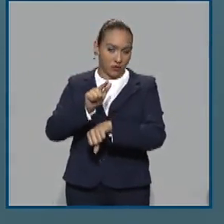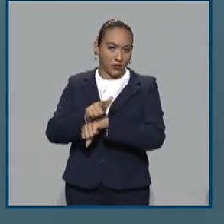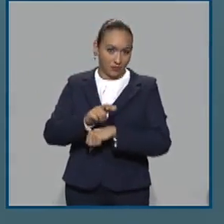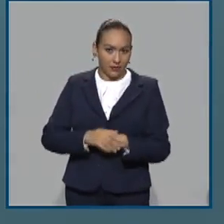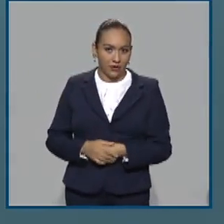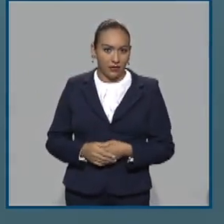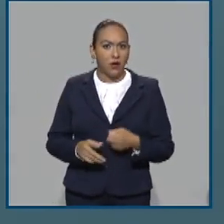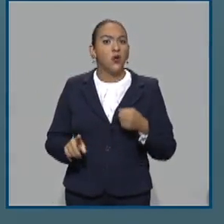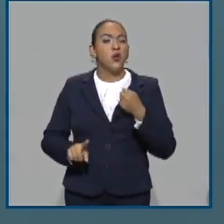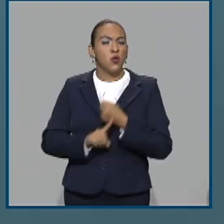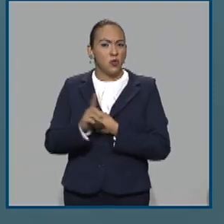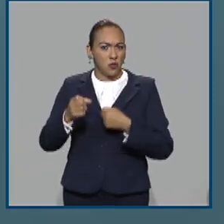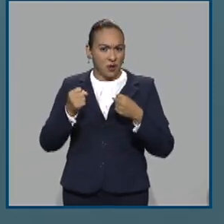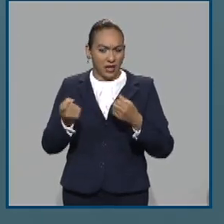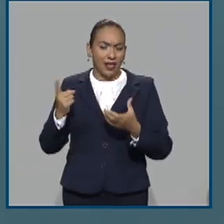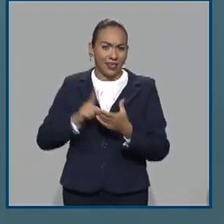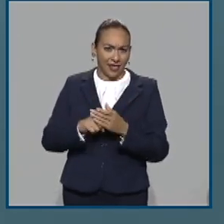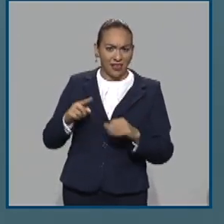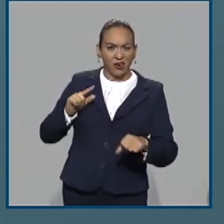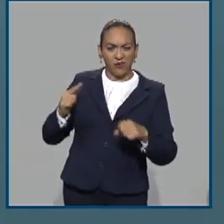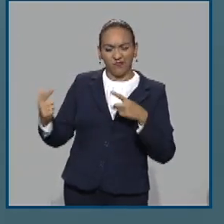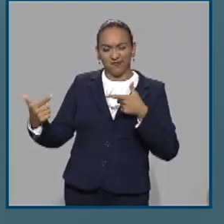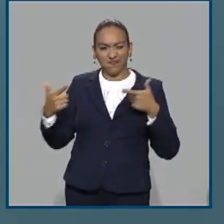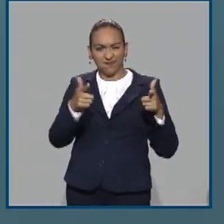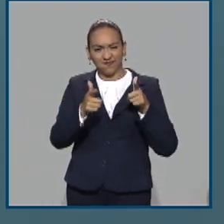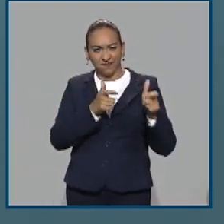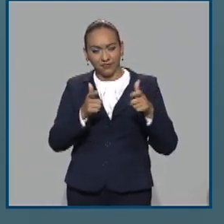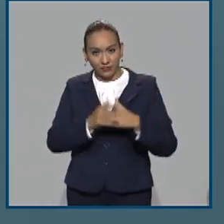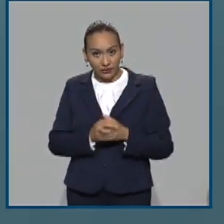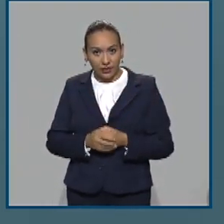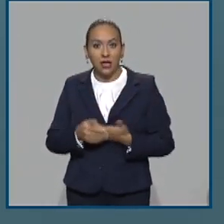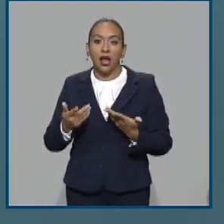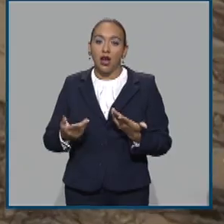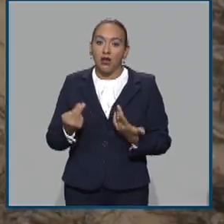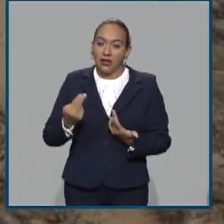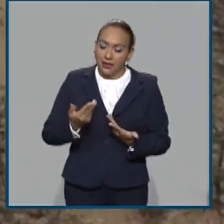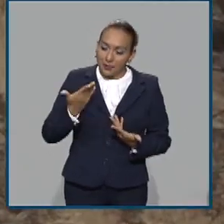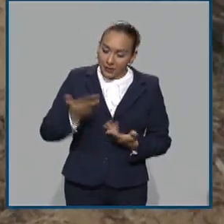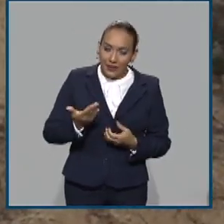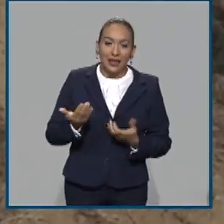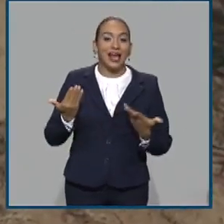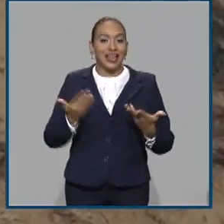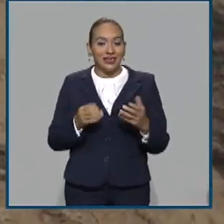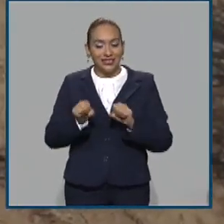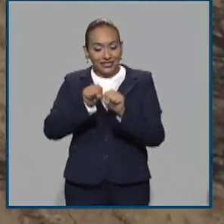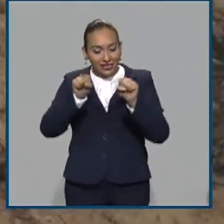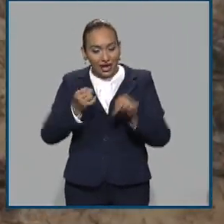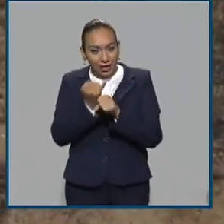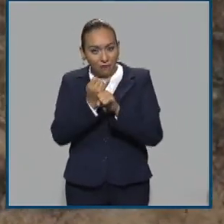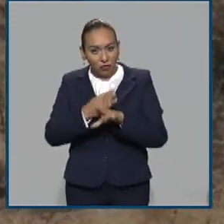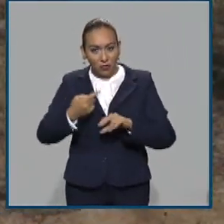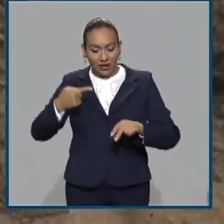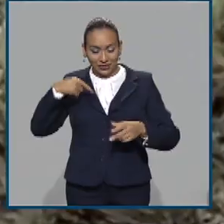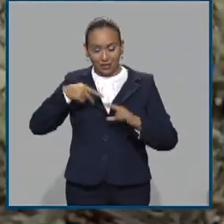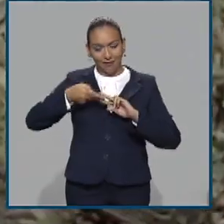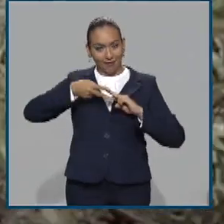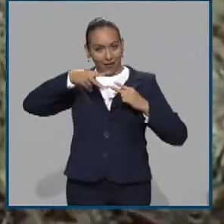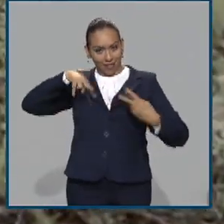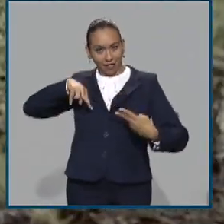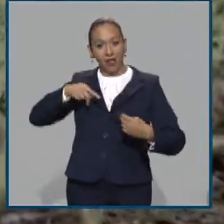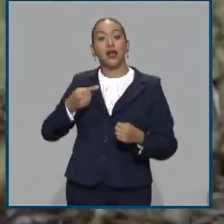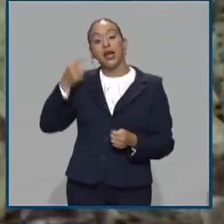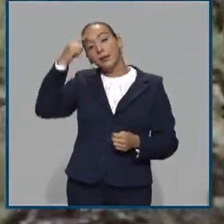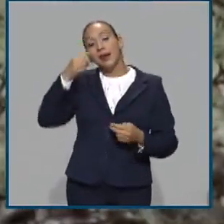del conflicto armado interno, ordenó al Estado adoptar las medidas necesarias para crear un sistema de información genética que